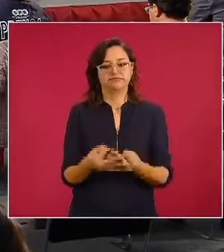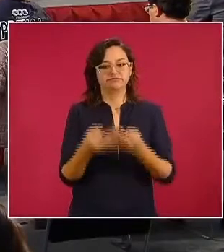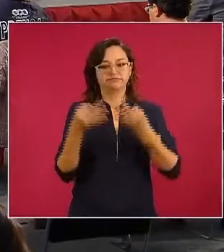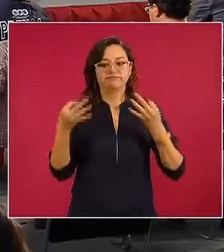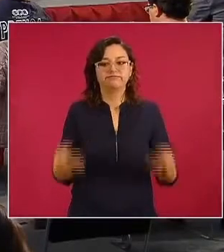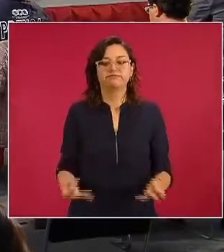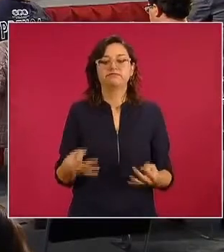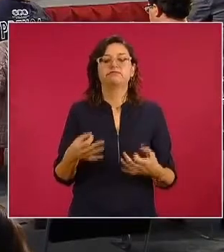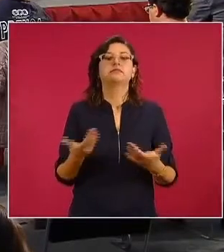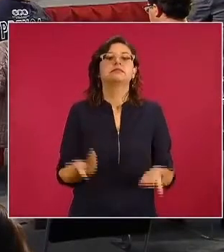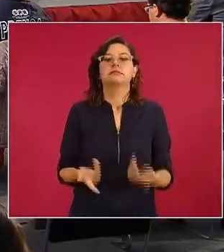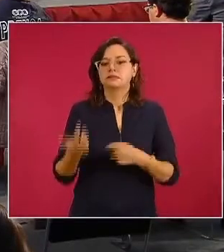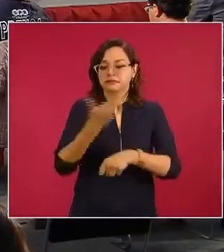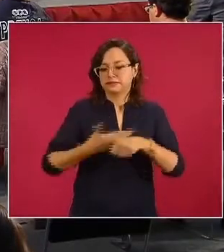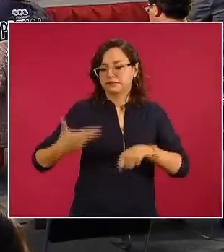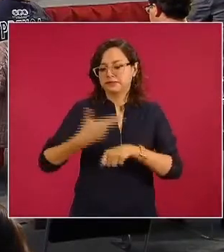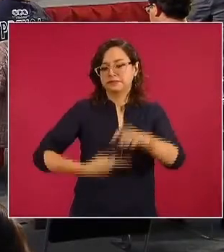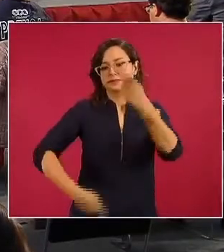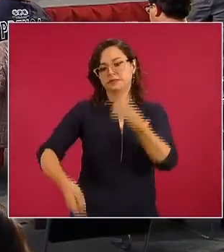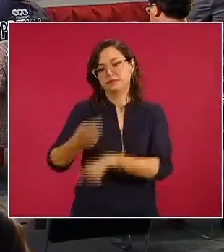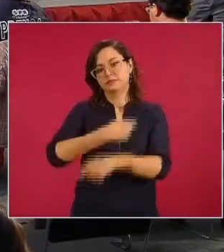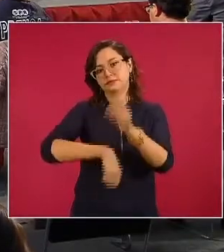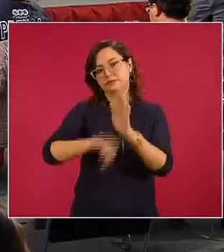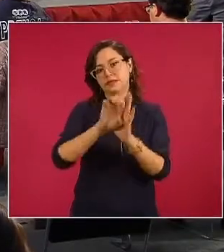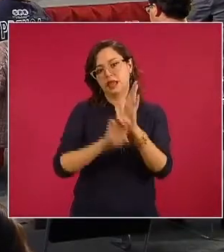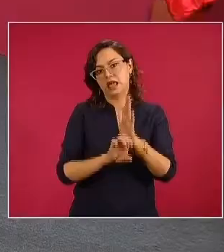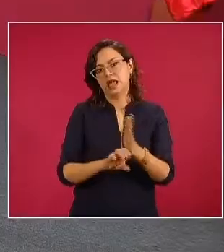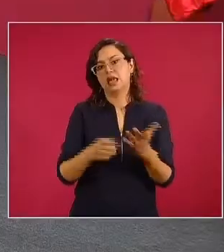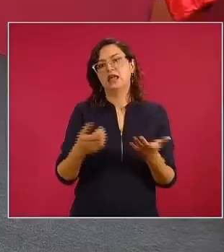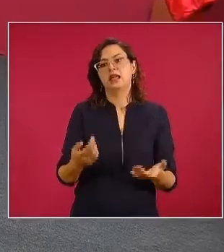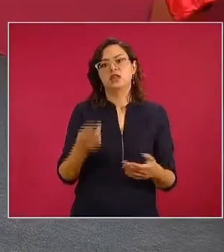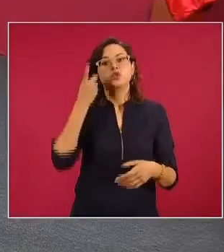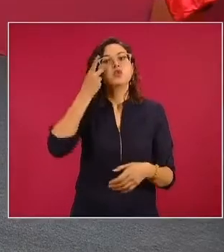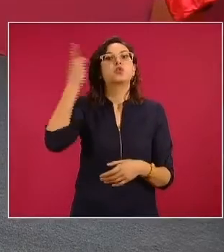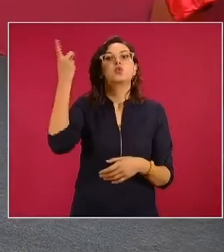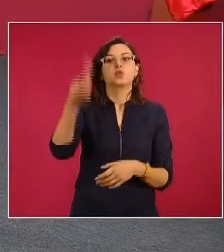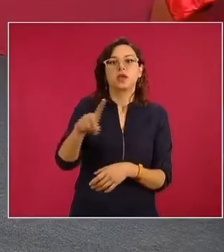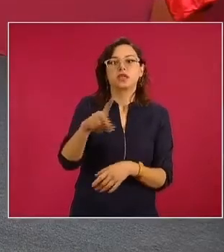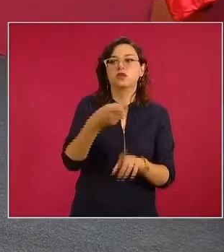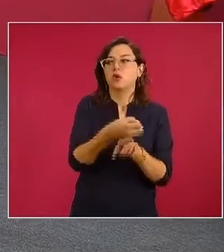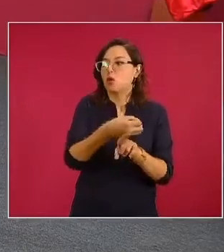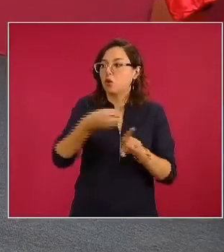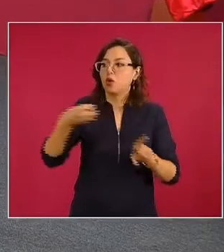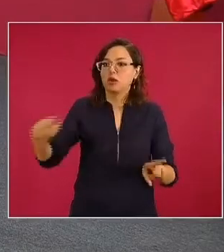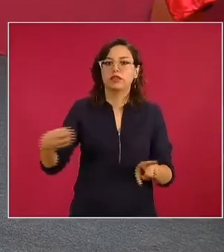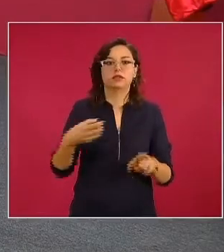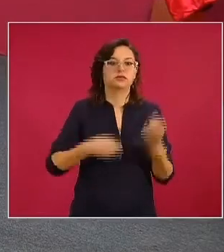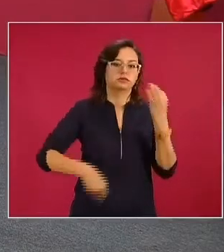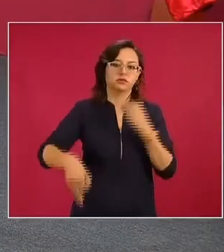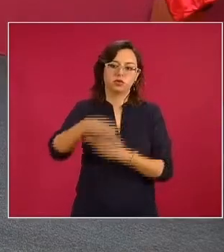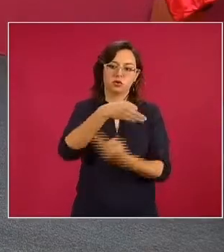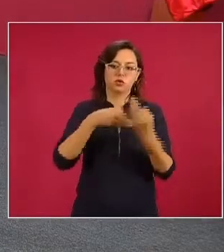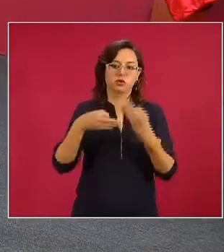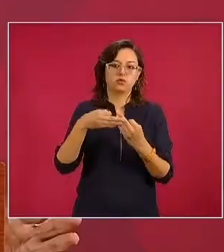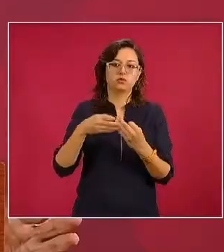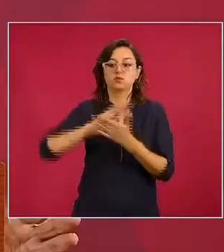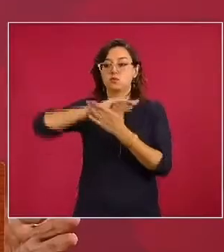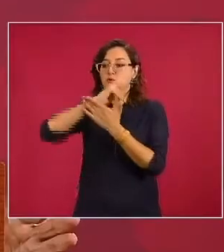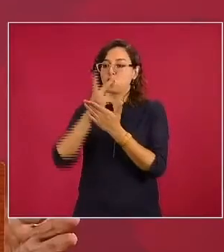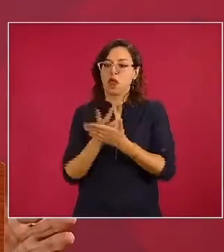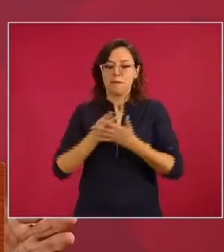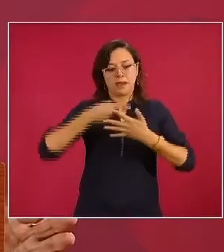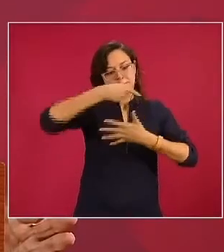de escrituración, de ordenamiento territorial. Acuérdense que es un programa integral,